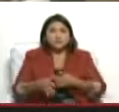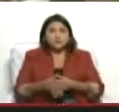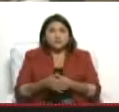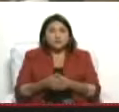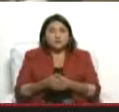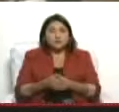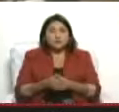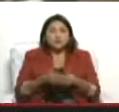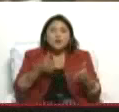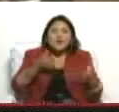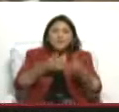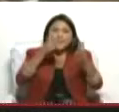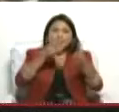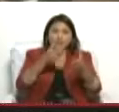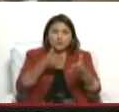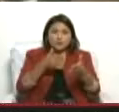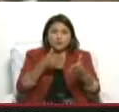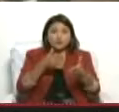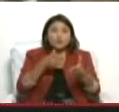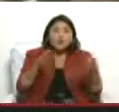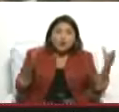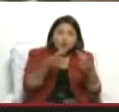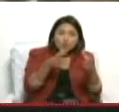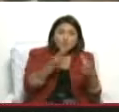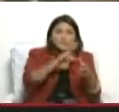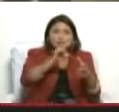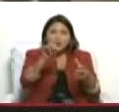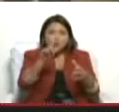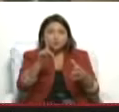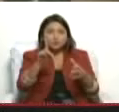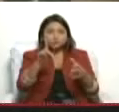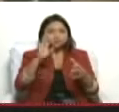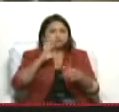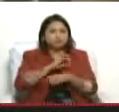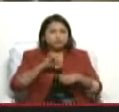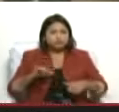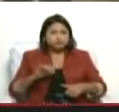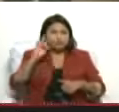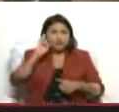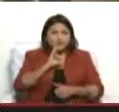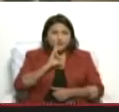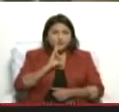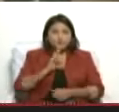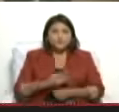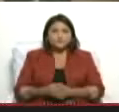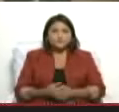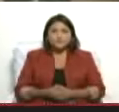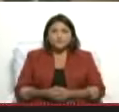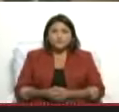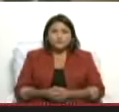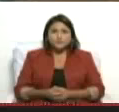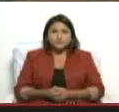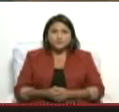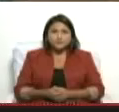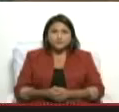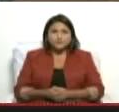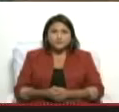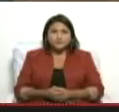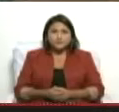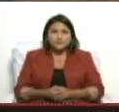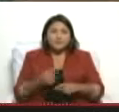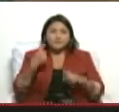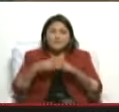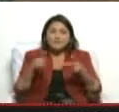ataque contra la un brigada de Infantería del ejército bolivariano y el batallón Negro